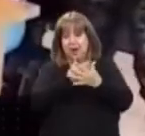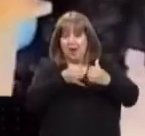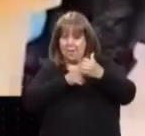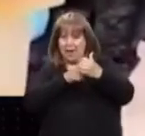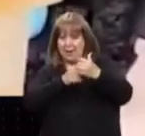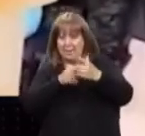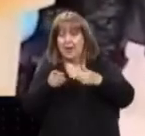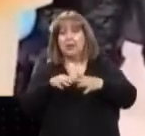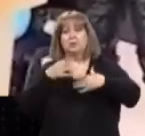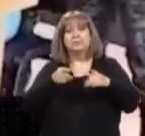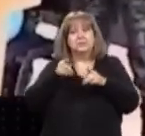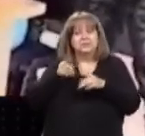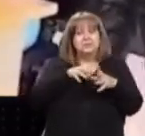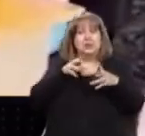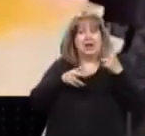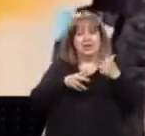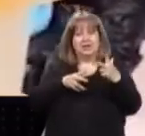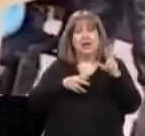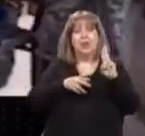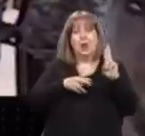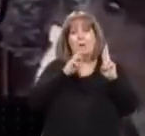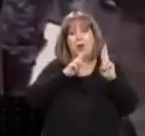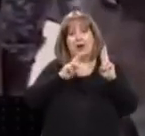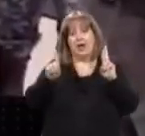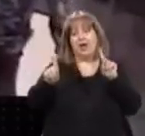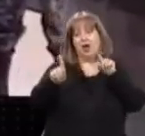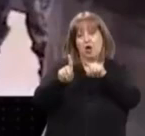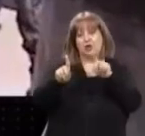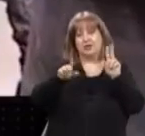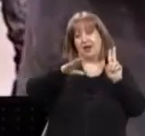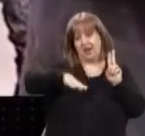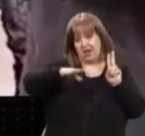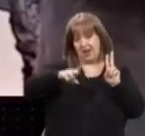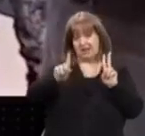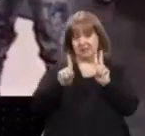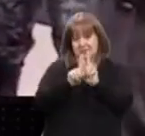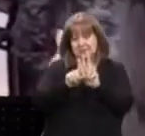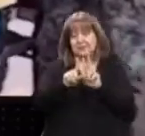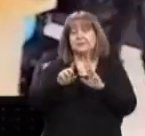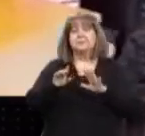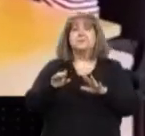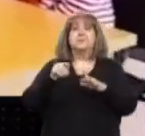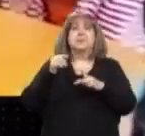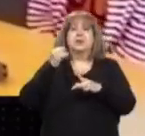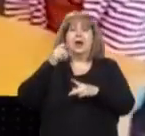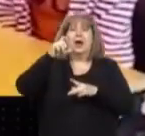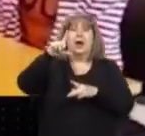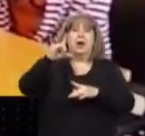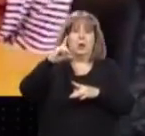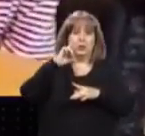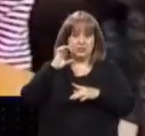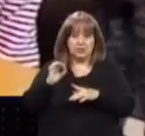decirle que la ley exactamente. Lucio ingresa al Congreso. Claro, era un pedido que había realizado la familia de Lucio, pero